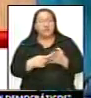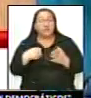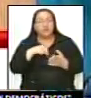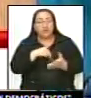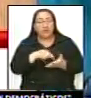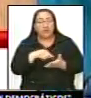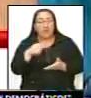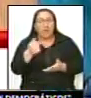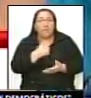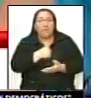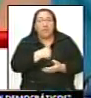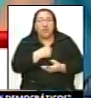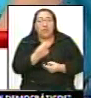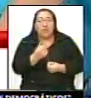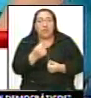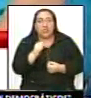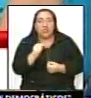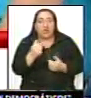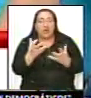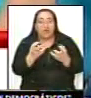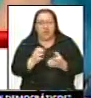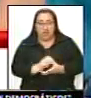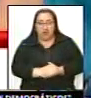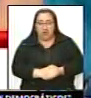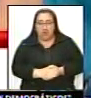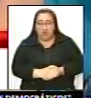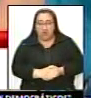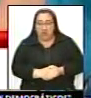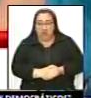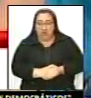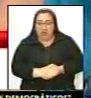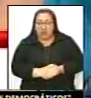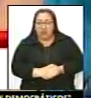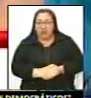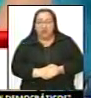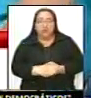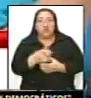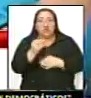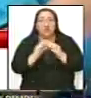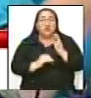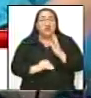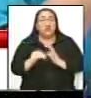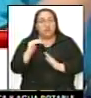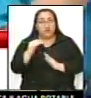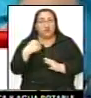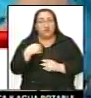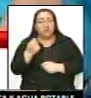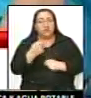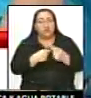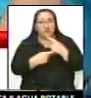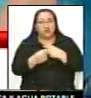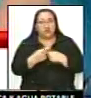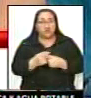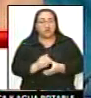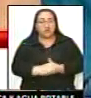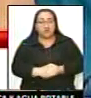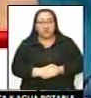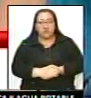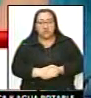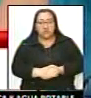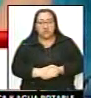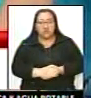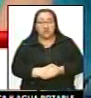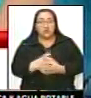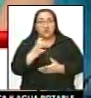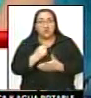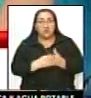en nuestra propia moneda, que es lo que nosotros queremos, ¿no? Y ese aparente costo mayor lo estamos compensando por el beneficio de reducir